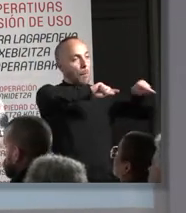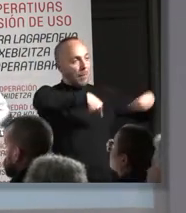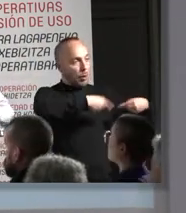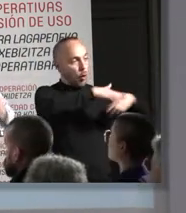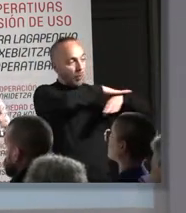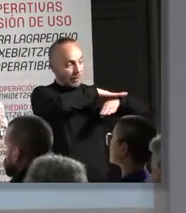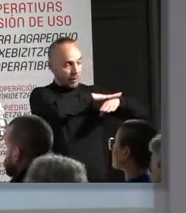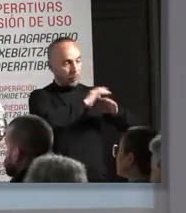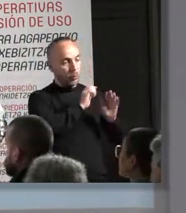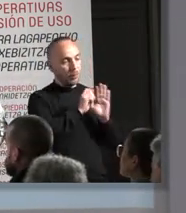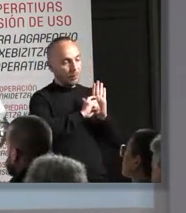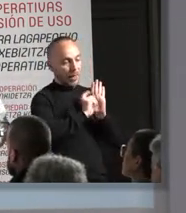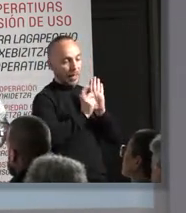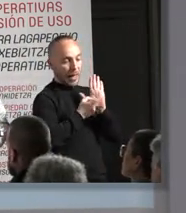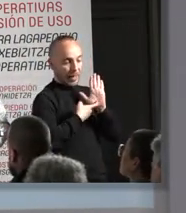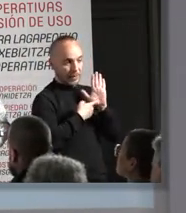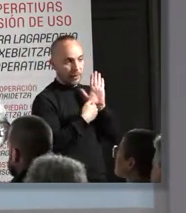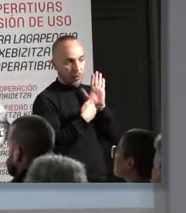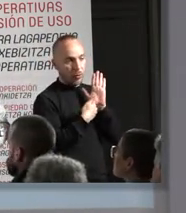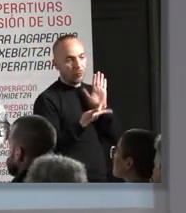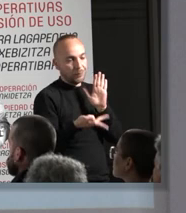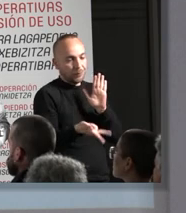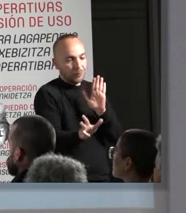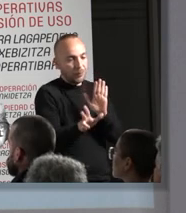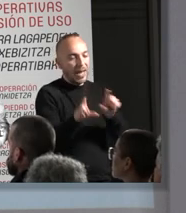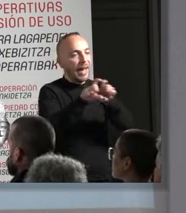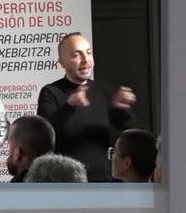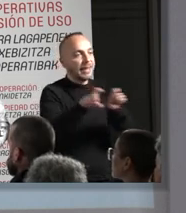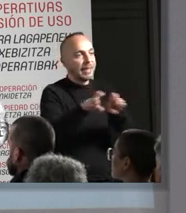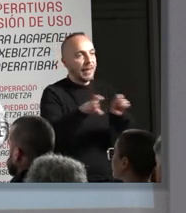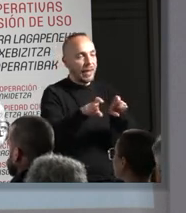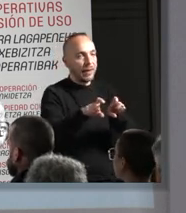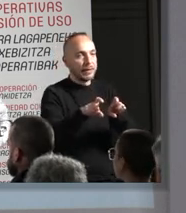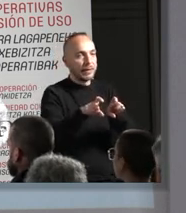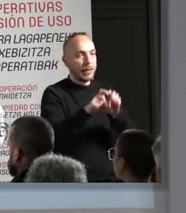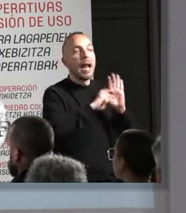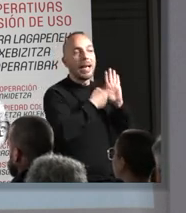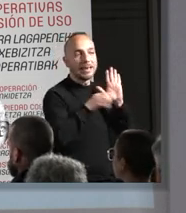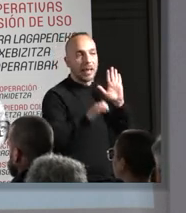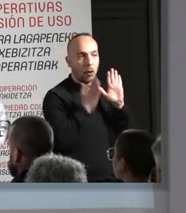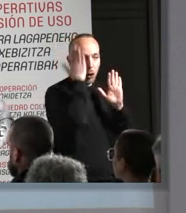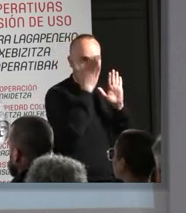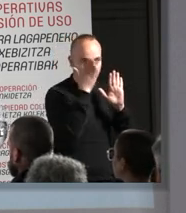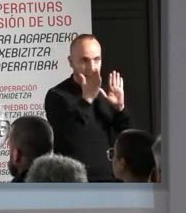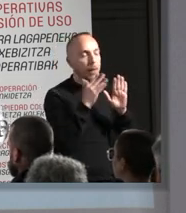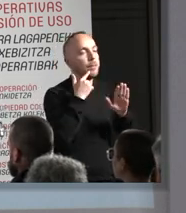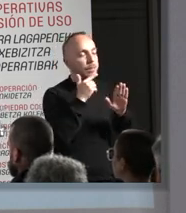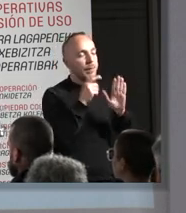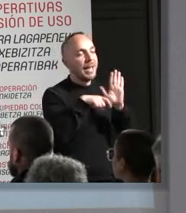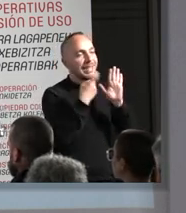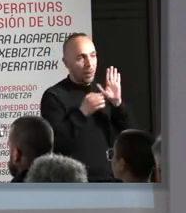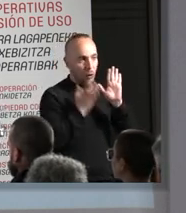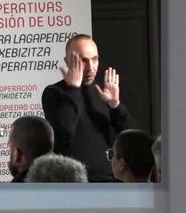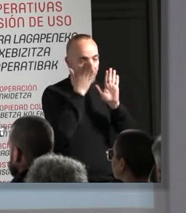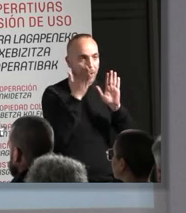para entidades sin interés social, hablo de la legislación navarra, perdón, entidades